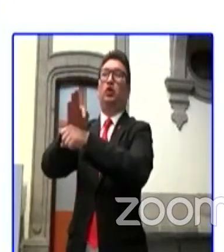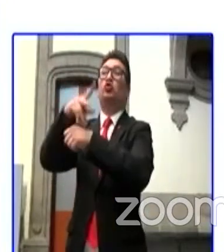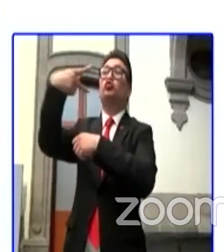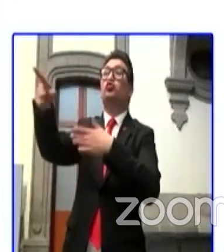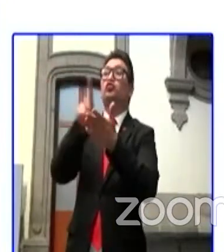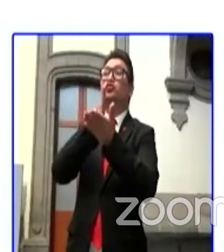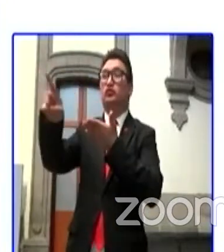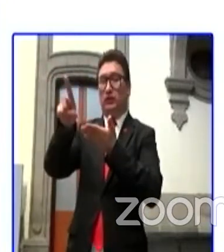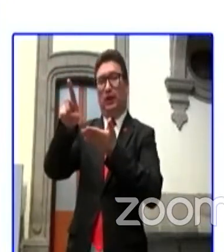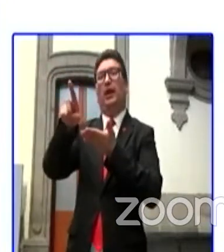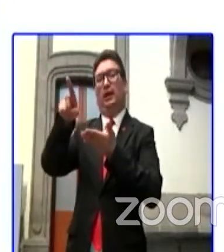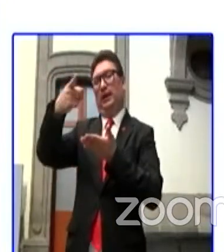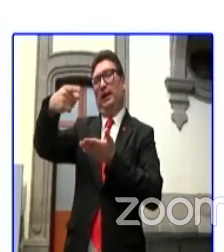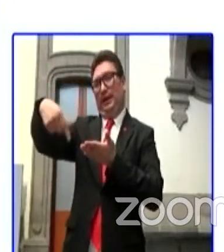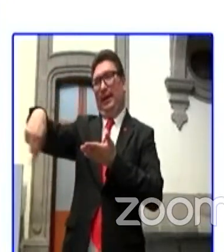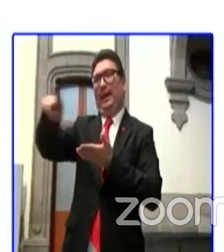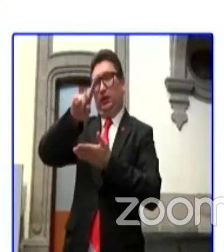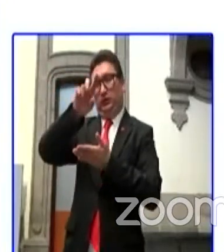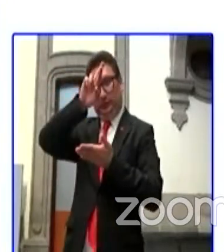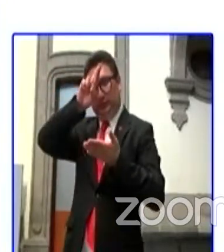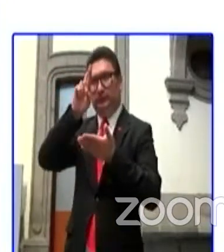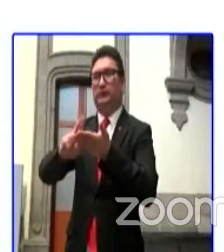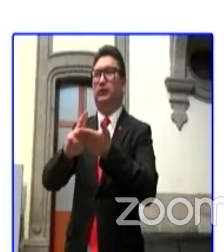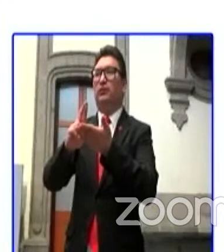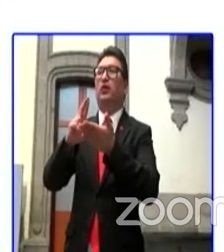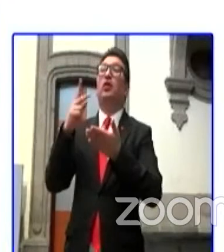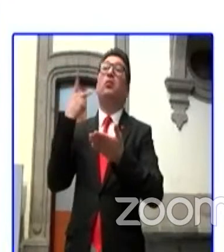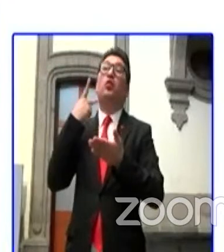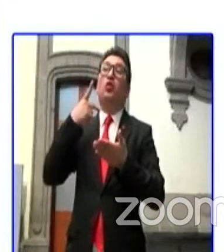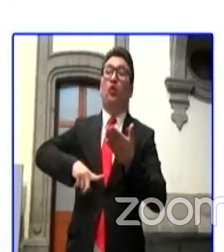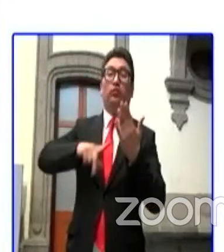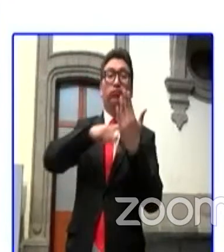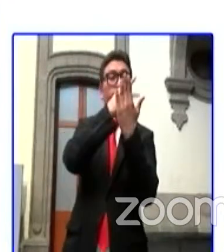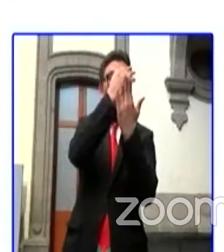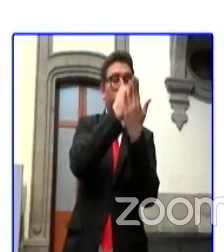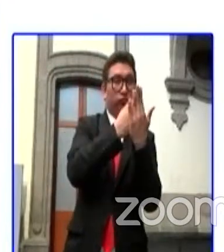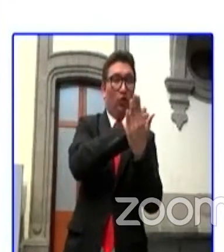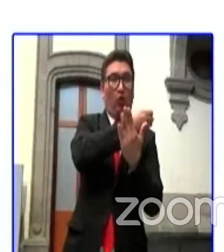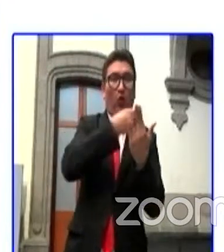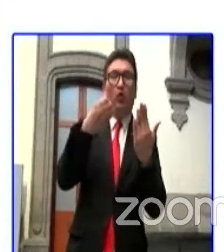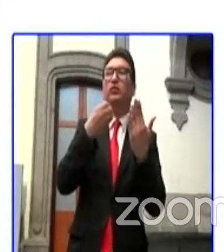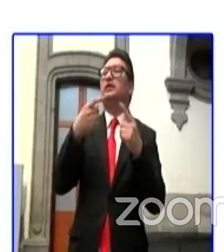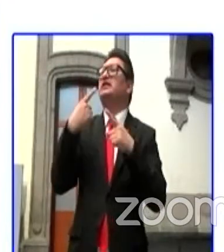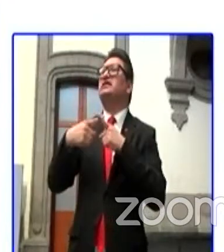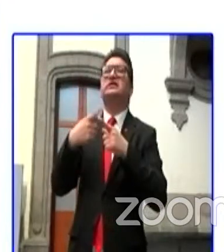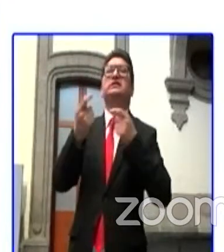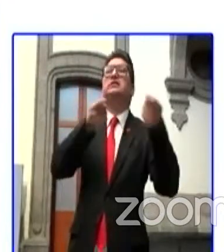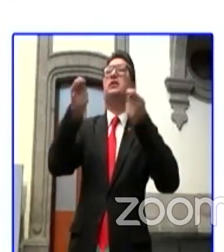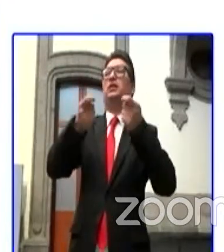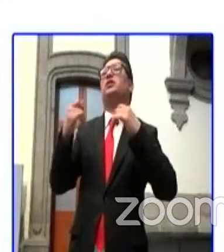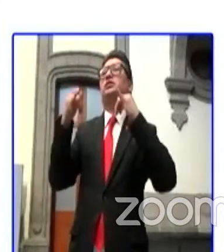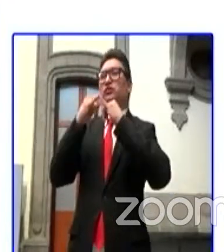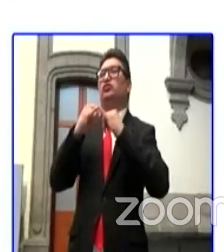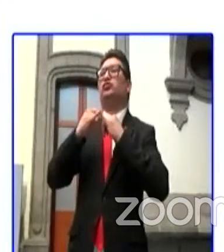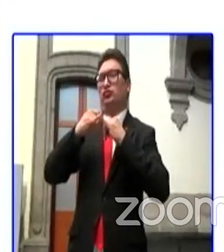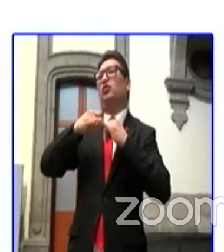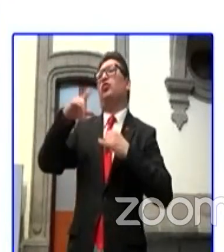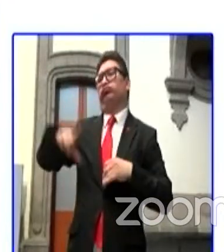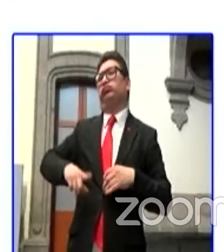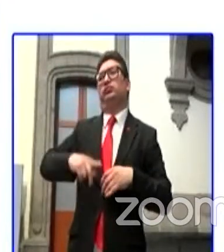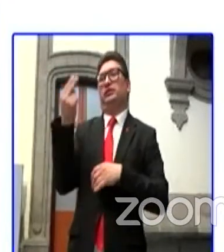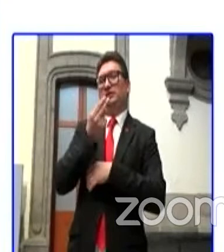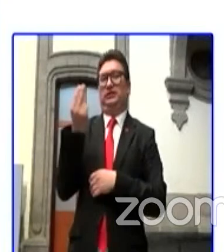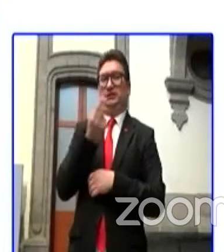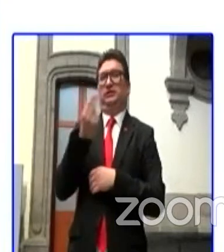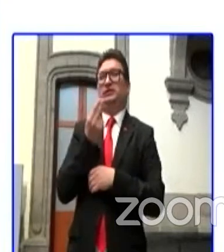personas con discapacidad estén en la política pública, tiene que haber una instancia en cada gobierno dedicada precisamente el